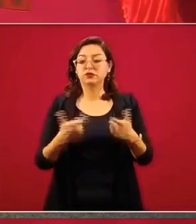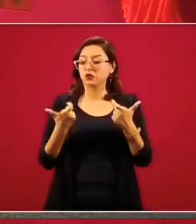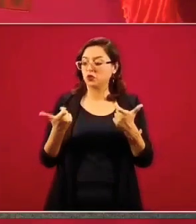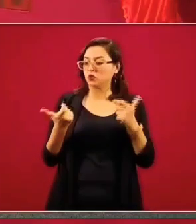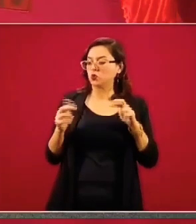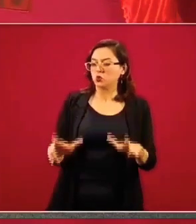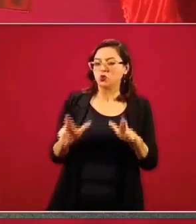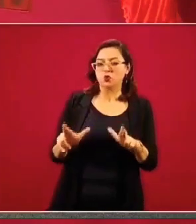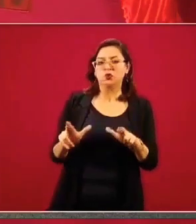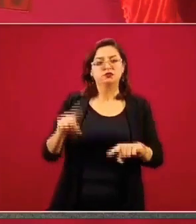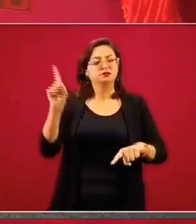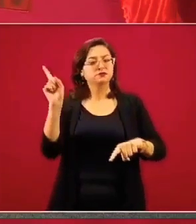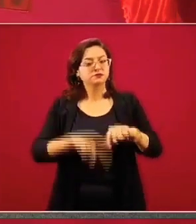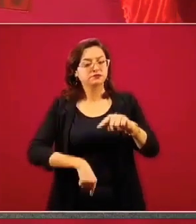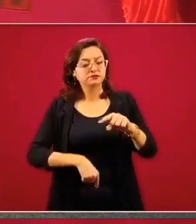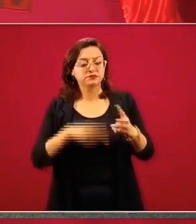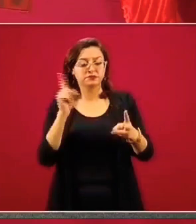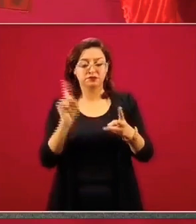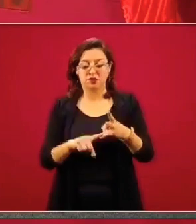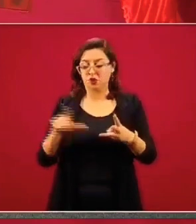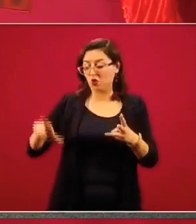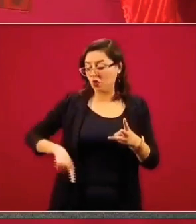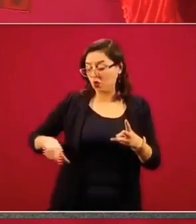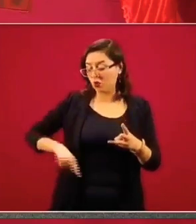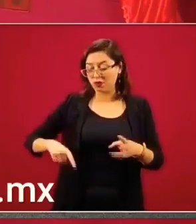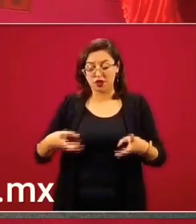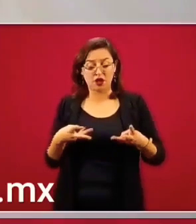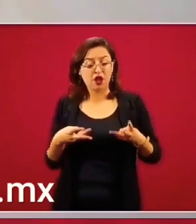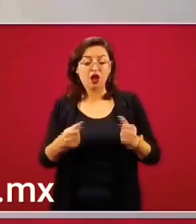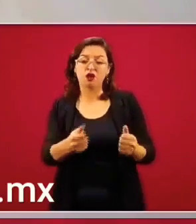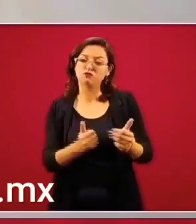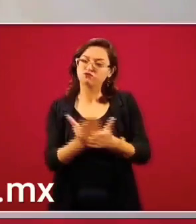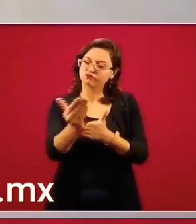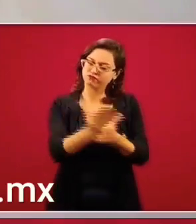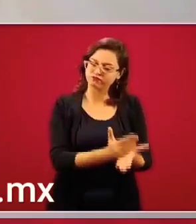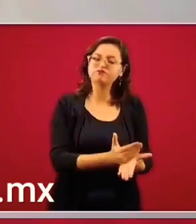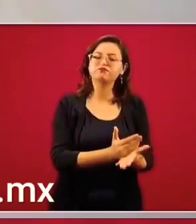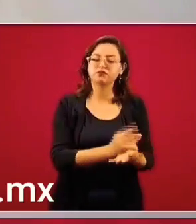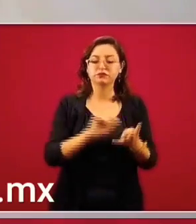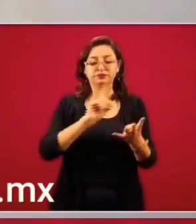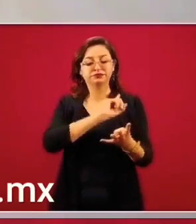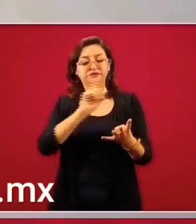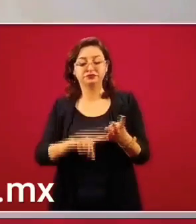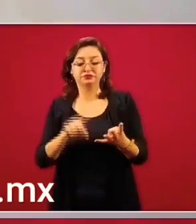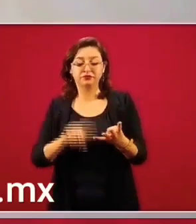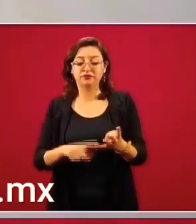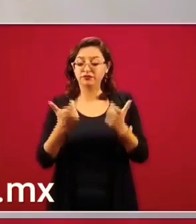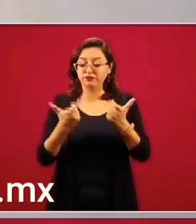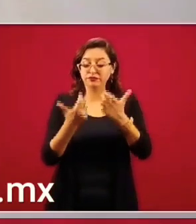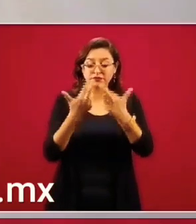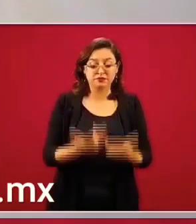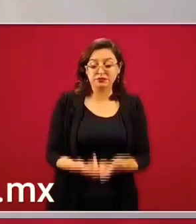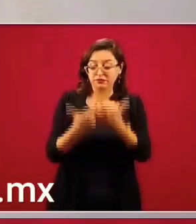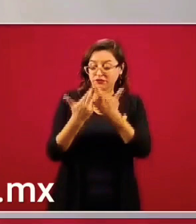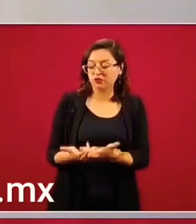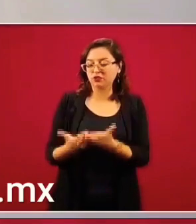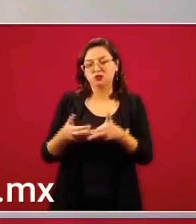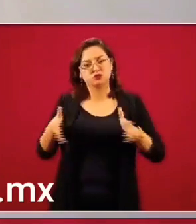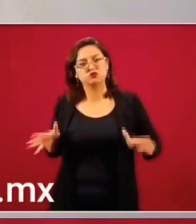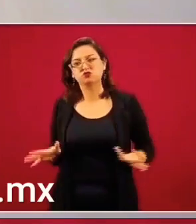reducir el costo del gobierno al pueblo y liberar fondos para el desarrollo, para las obras, para